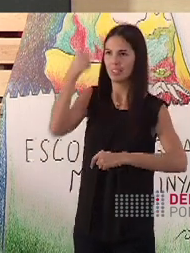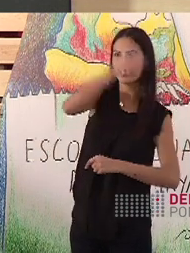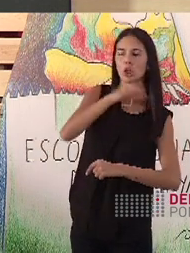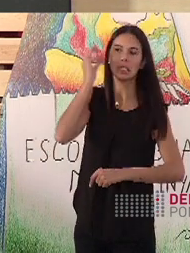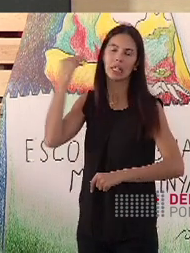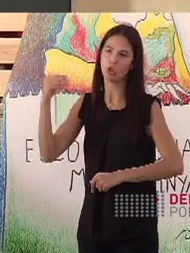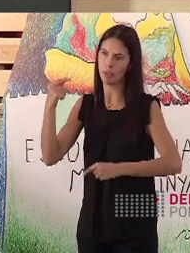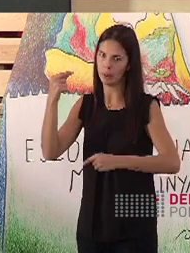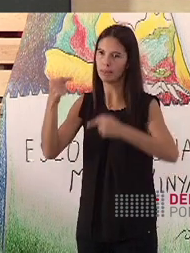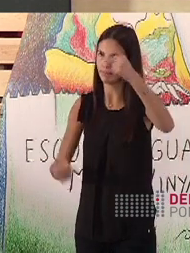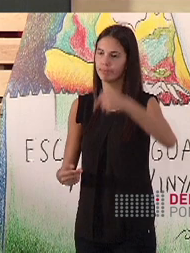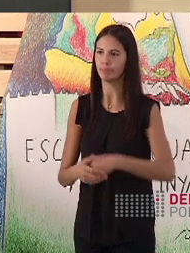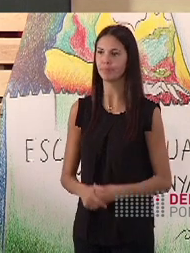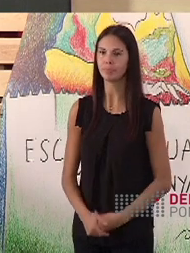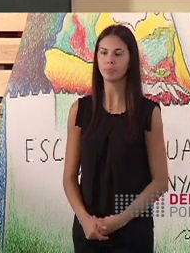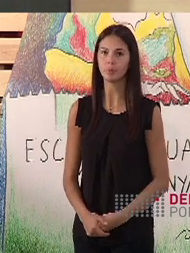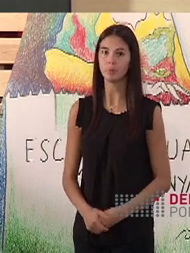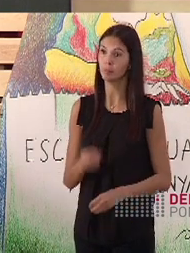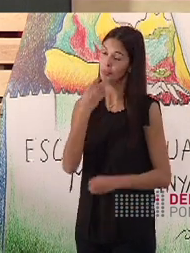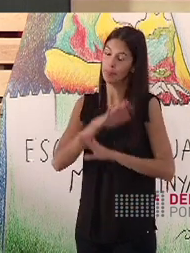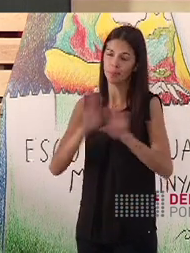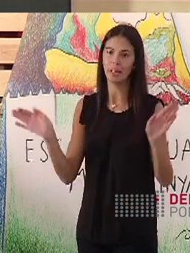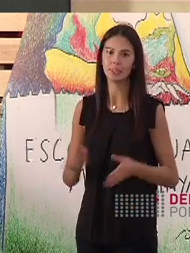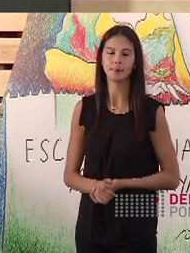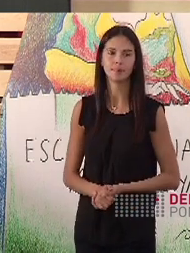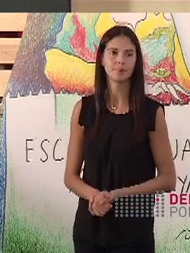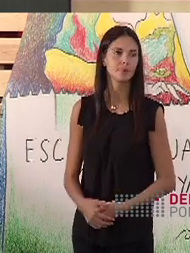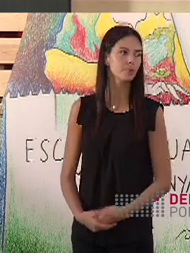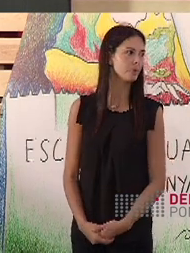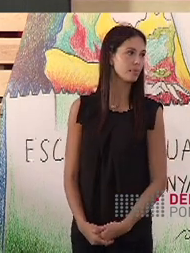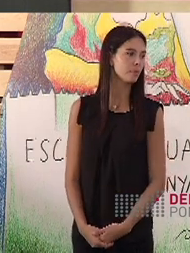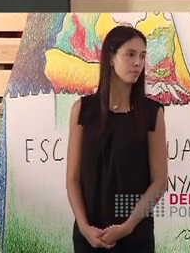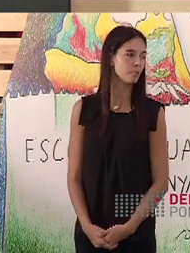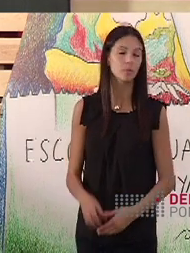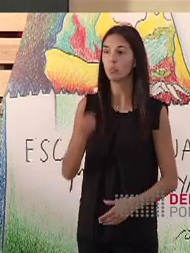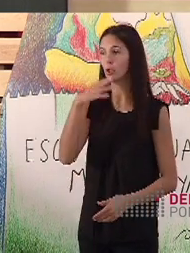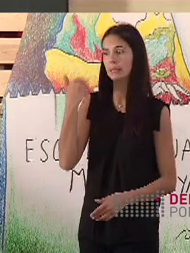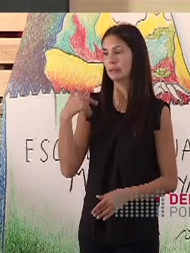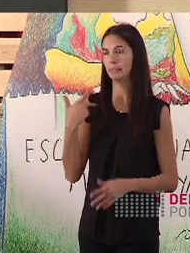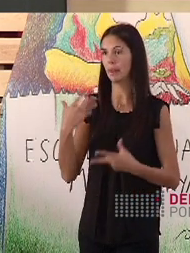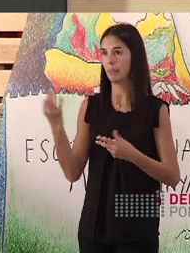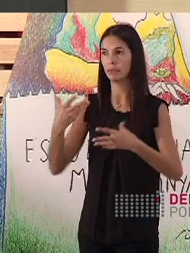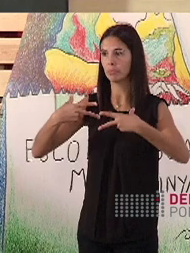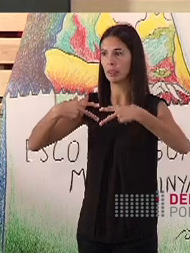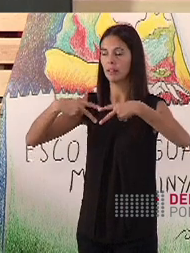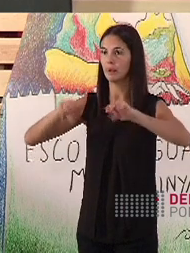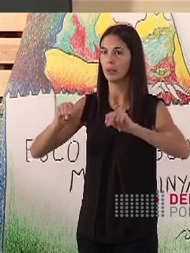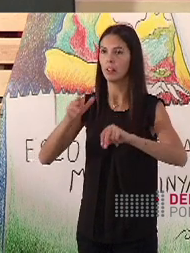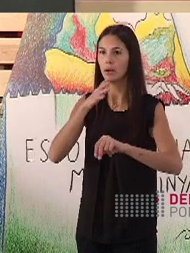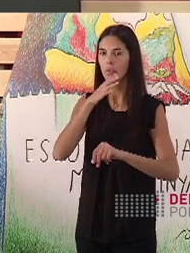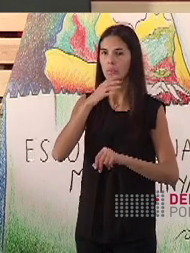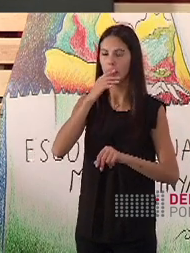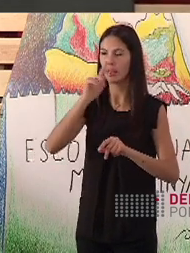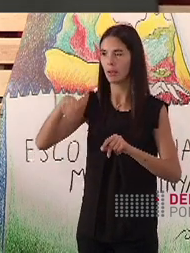grande. Uh-huh. Ahí lo dejo. Bueno, tenemos que dar xa por rematado, porque teñen que